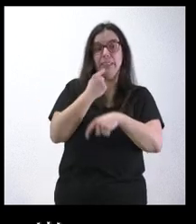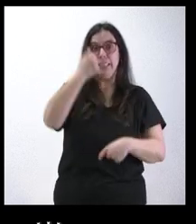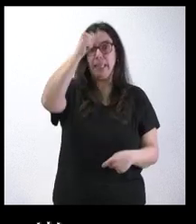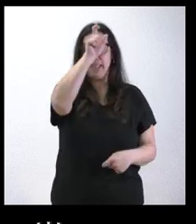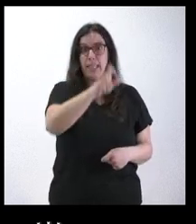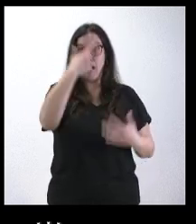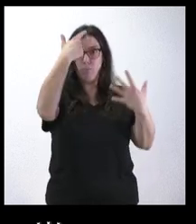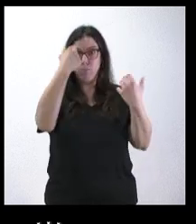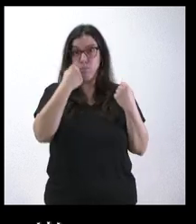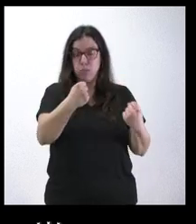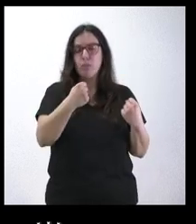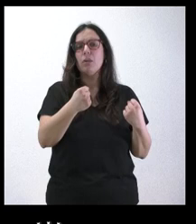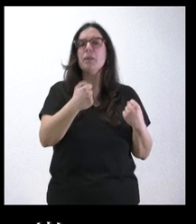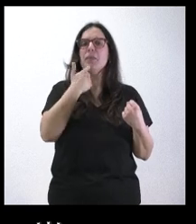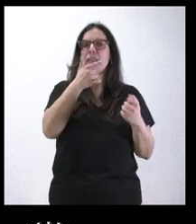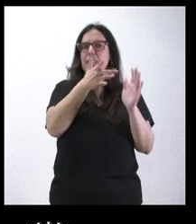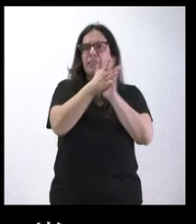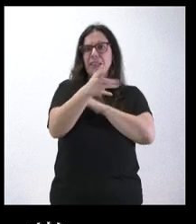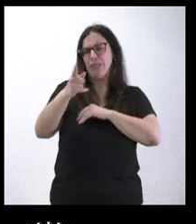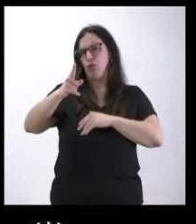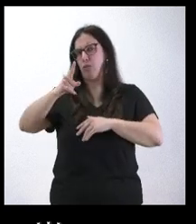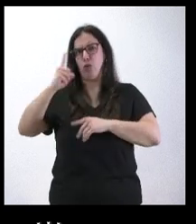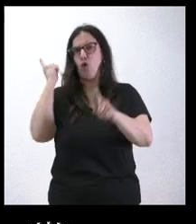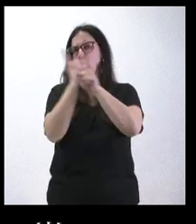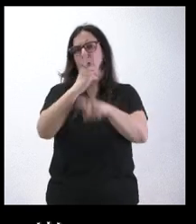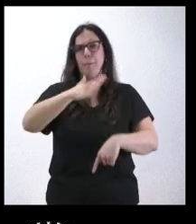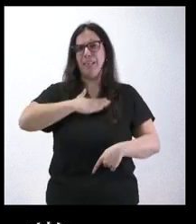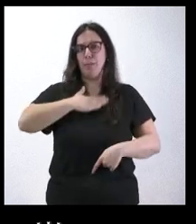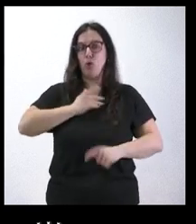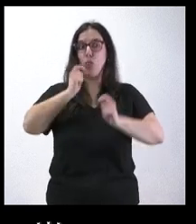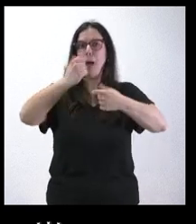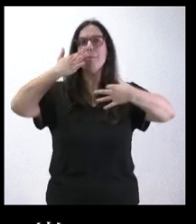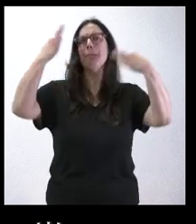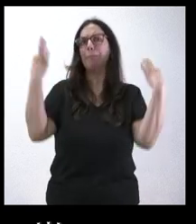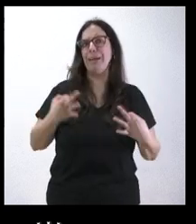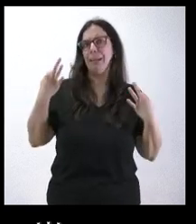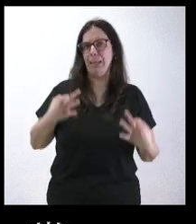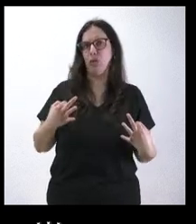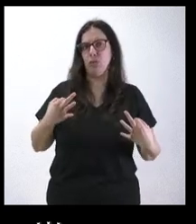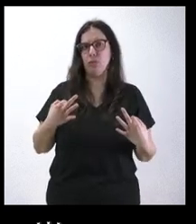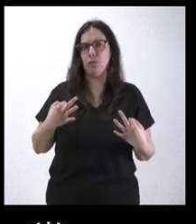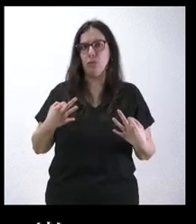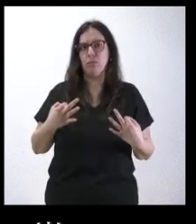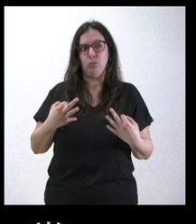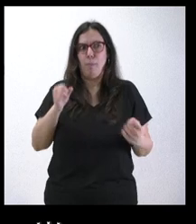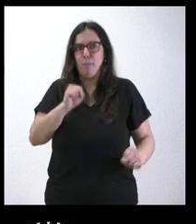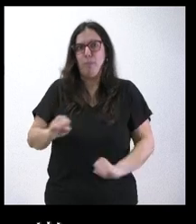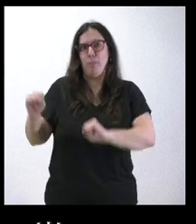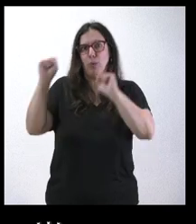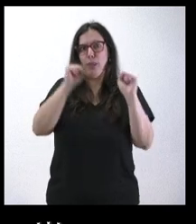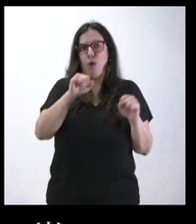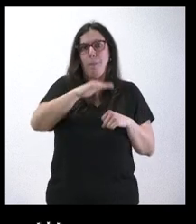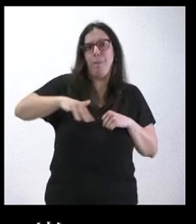es la persona de la que estoy hablando que se trata de un claro atentado patrimonial que pone en riesgo incluso la declaración de protección de este